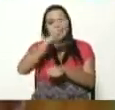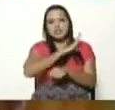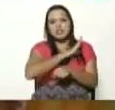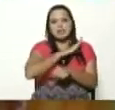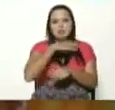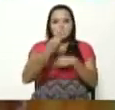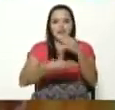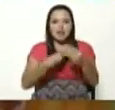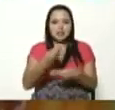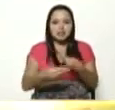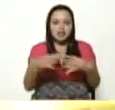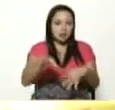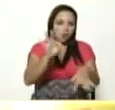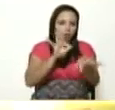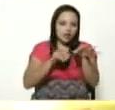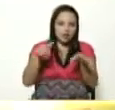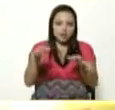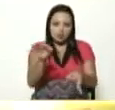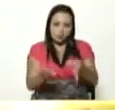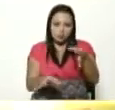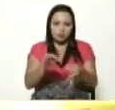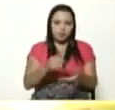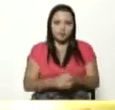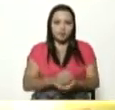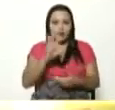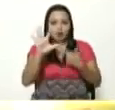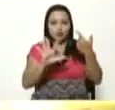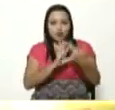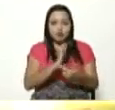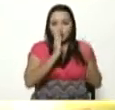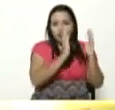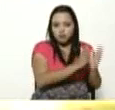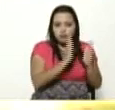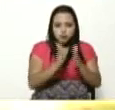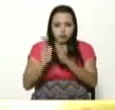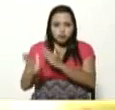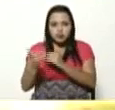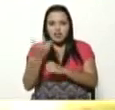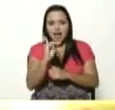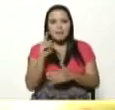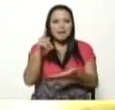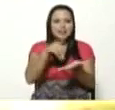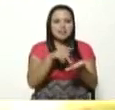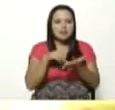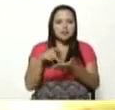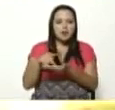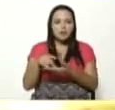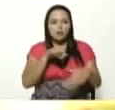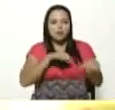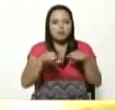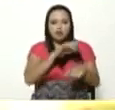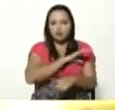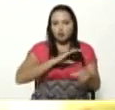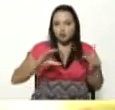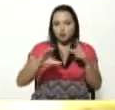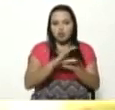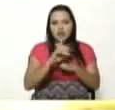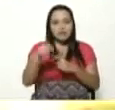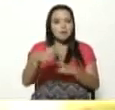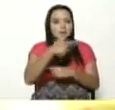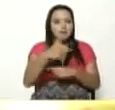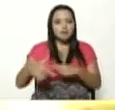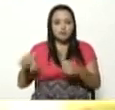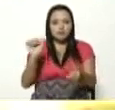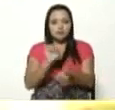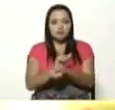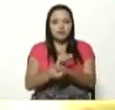ser escogidos por este jurado. Son 5 categorías donde destacó la participación de movimientos culturales y privados de libertad,